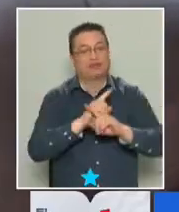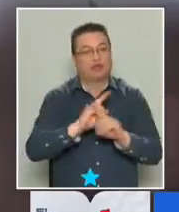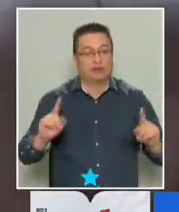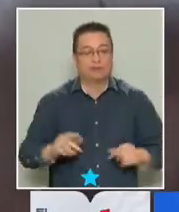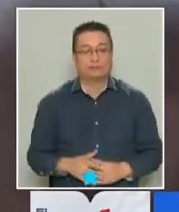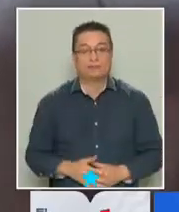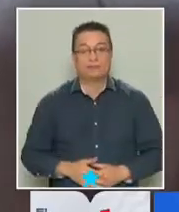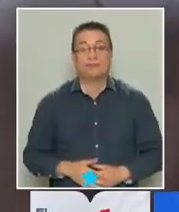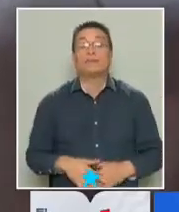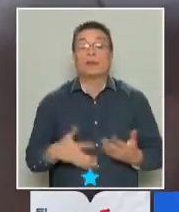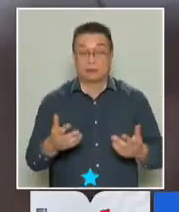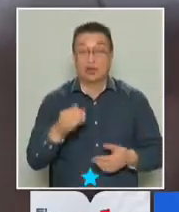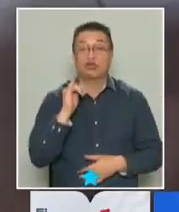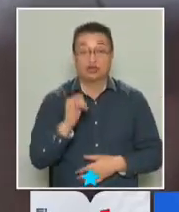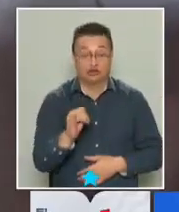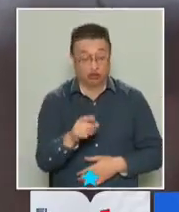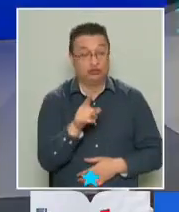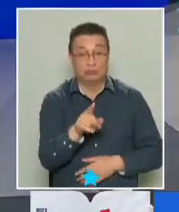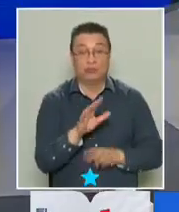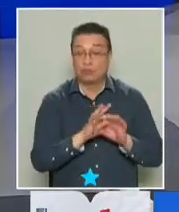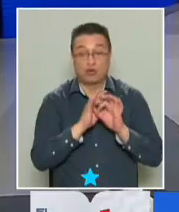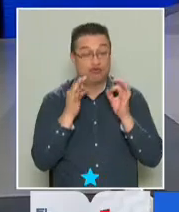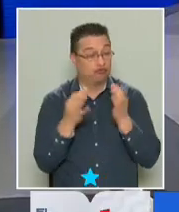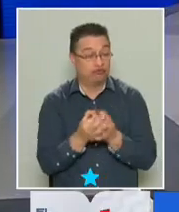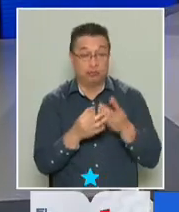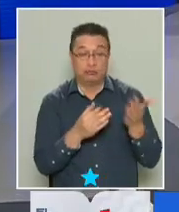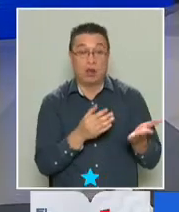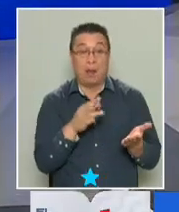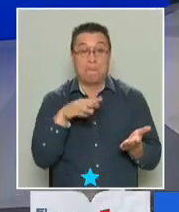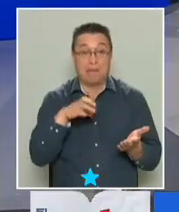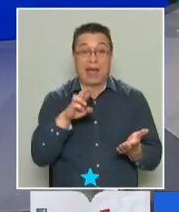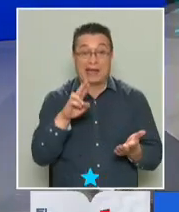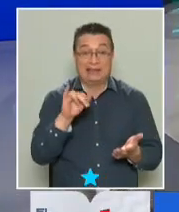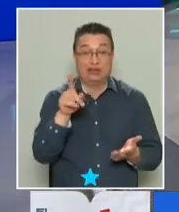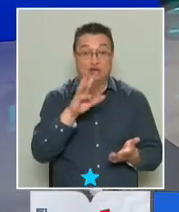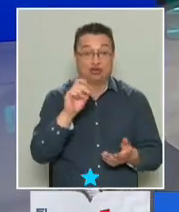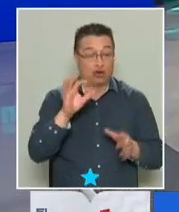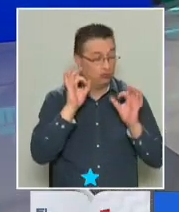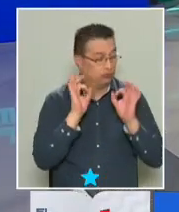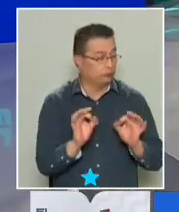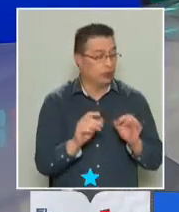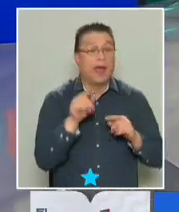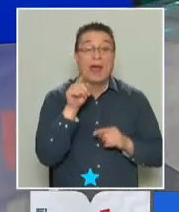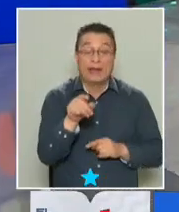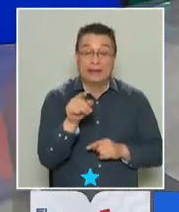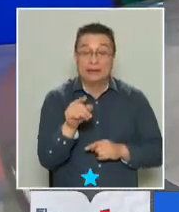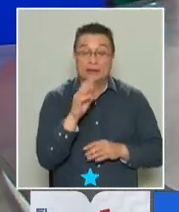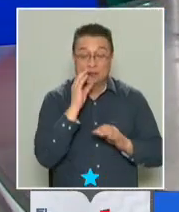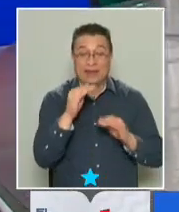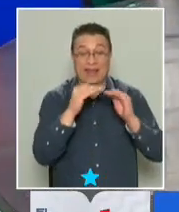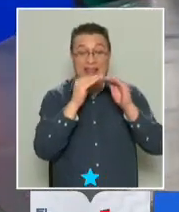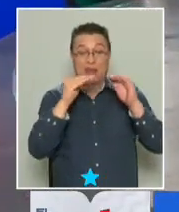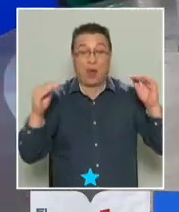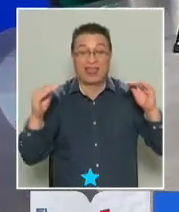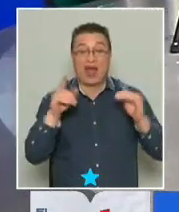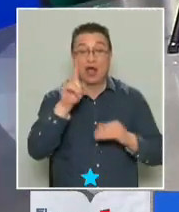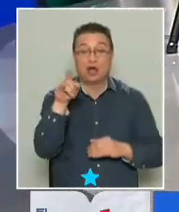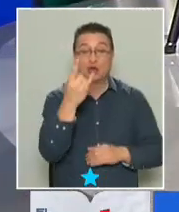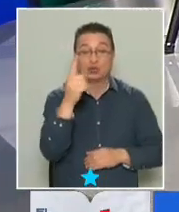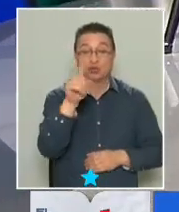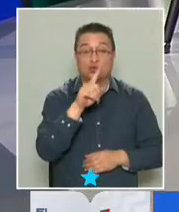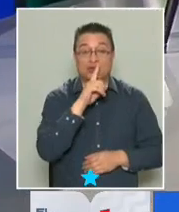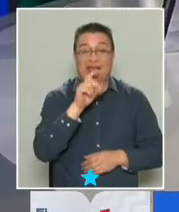sí muy complementado lo que es lo que dice marisol porque un tema bien interesante que esta dimensión de la igualdad sustantiva